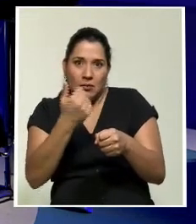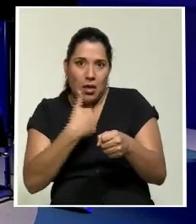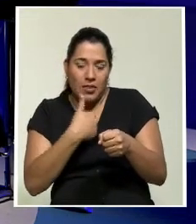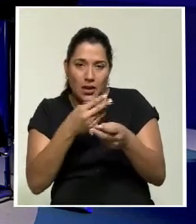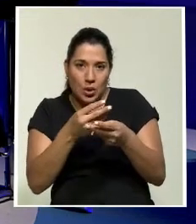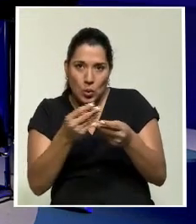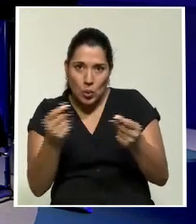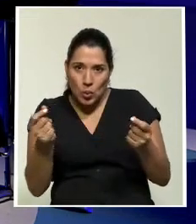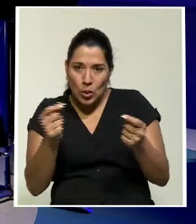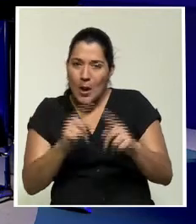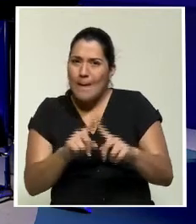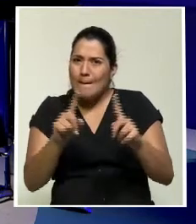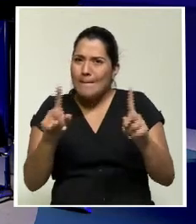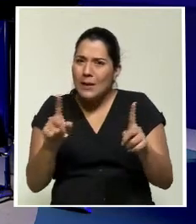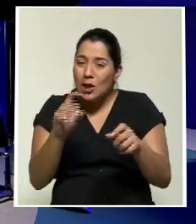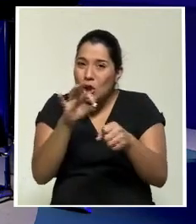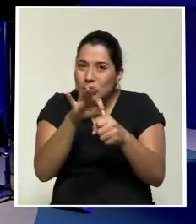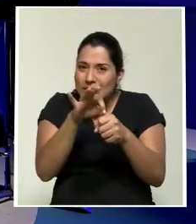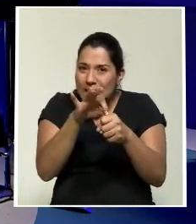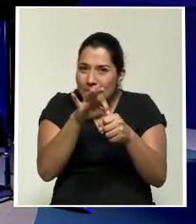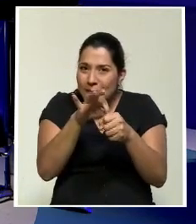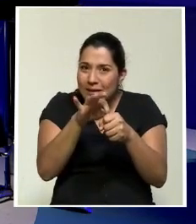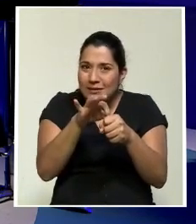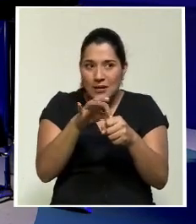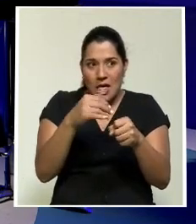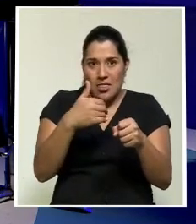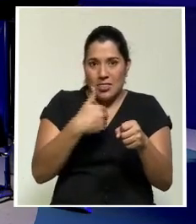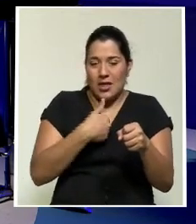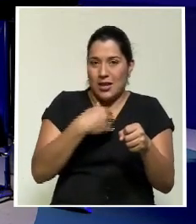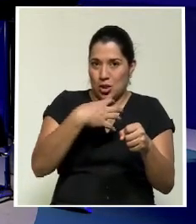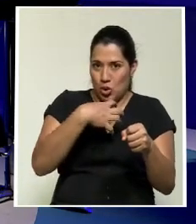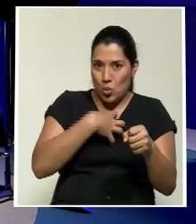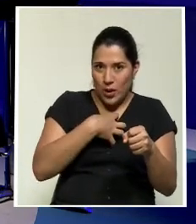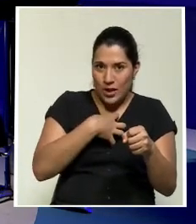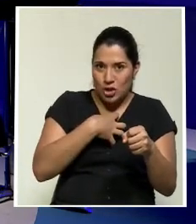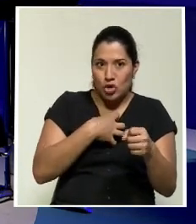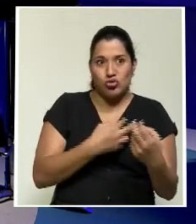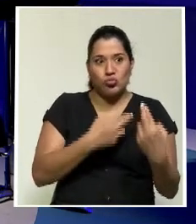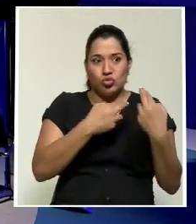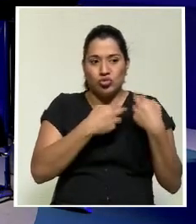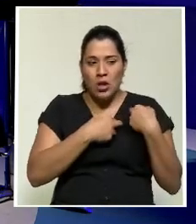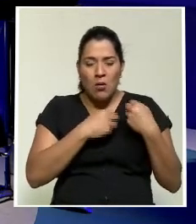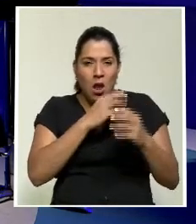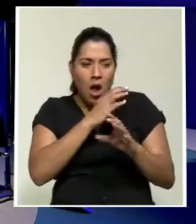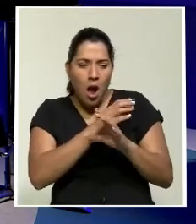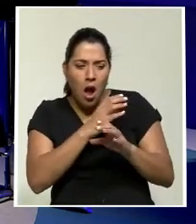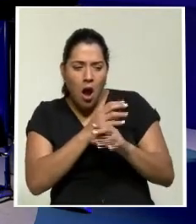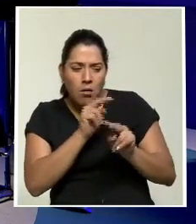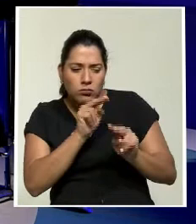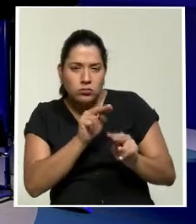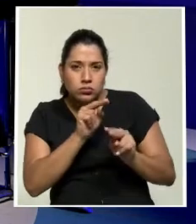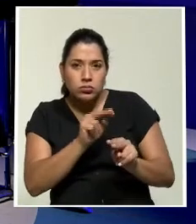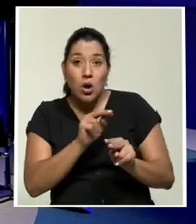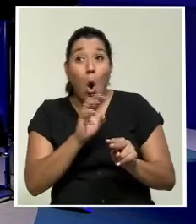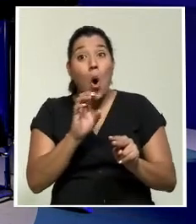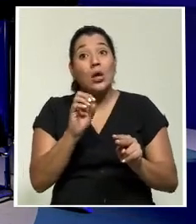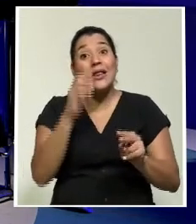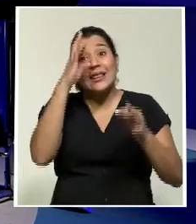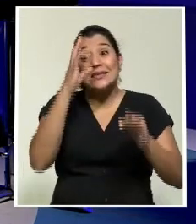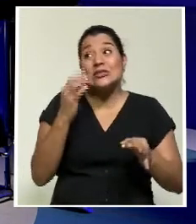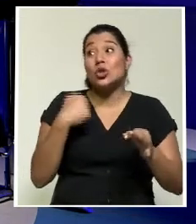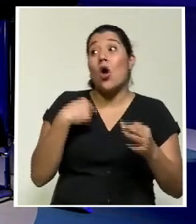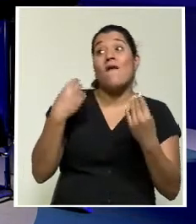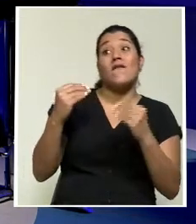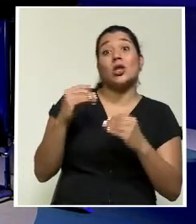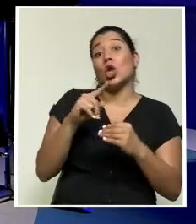Sin embargo, las semillas tienen un dueño que lo administra y que dice, no, yo no le vendo, o sí le vendo, o